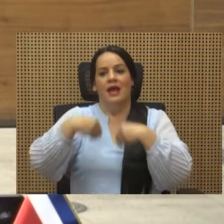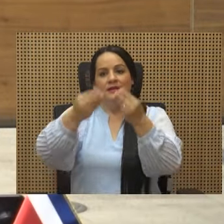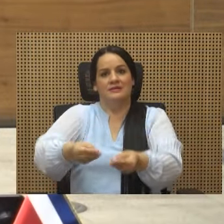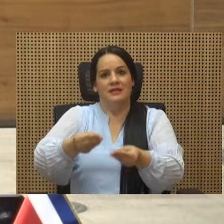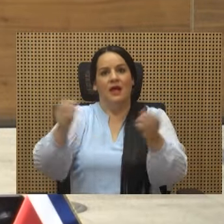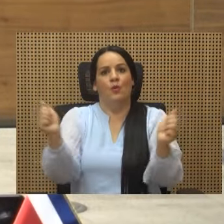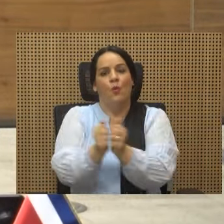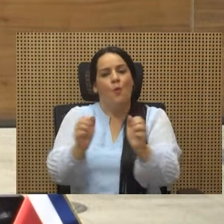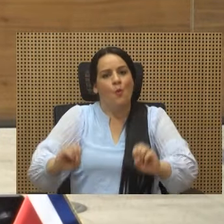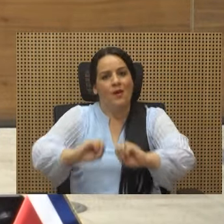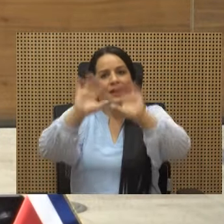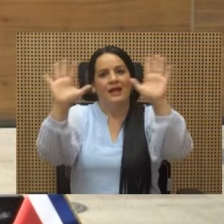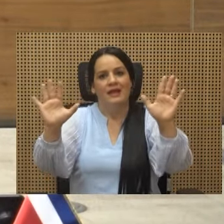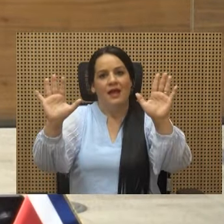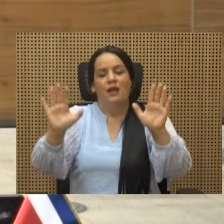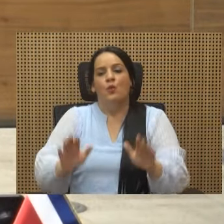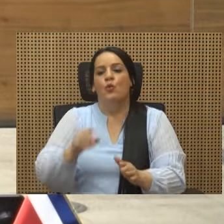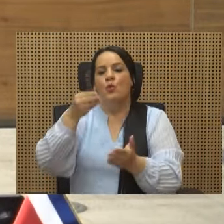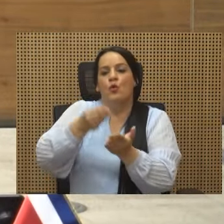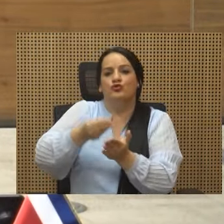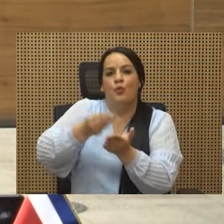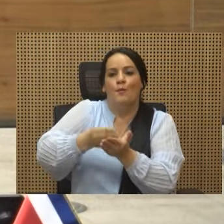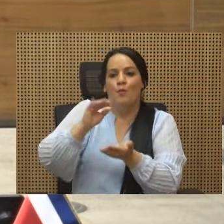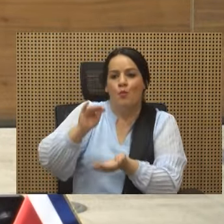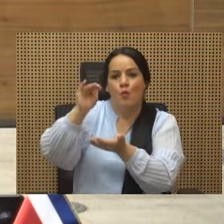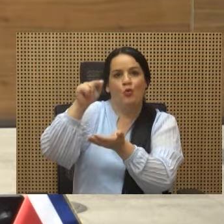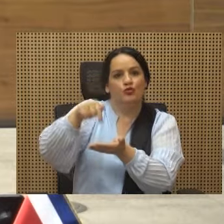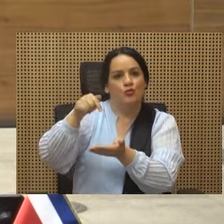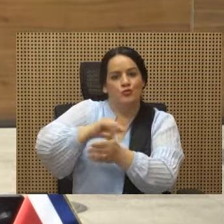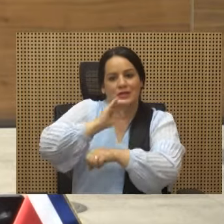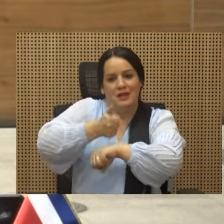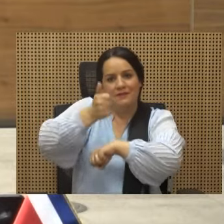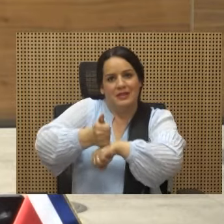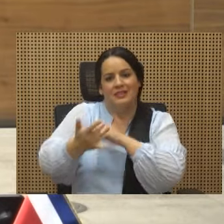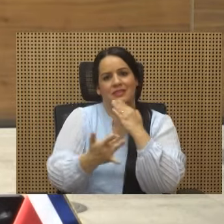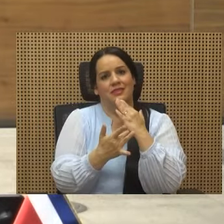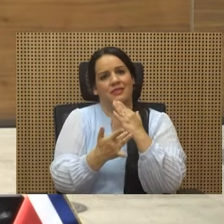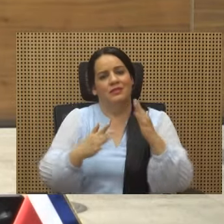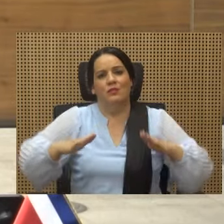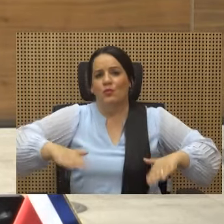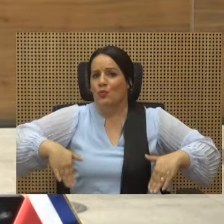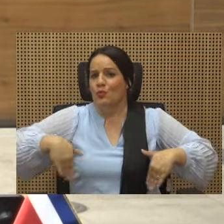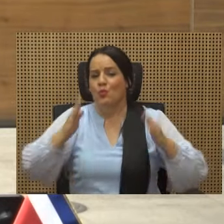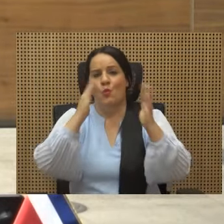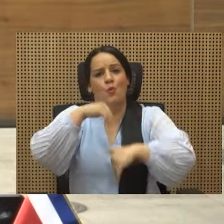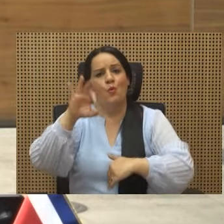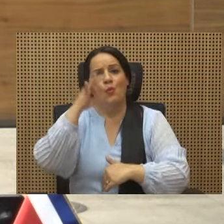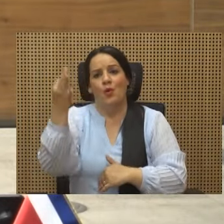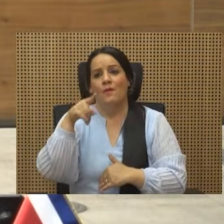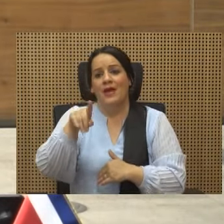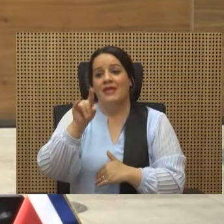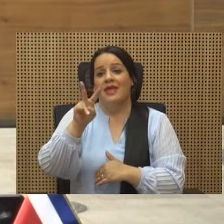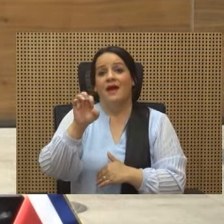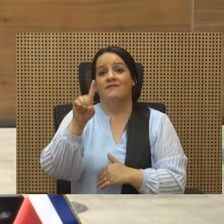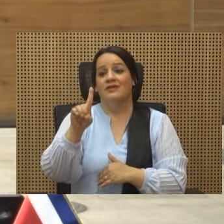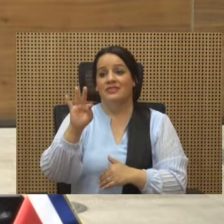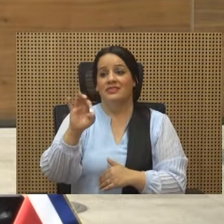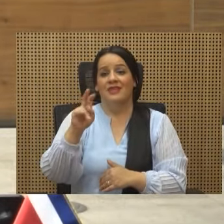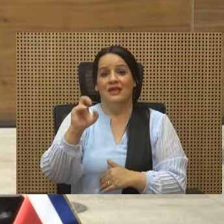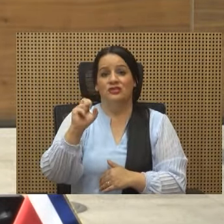claridad los montos establecidos técnicos no hubo forma de que el señor David tenso que era el encargado de